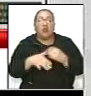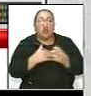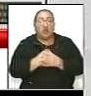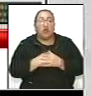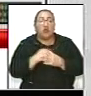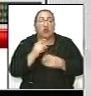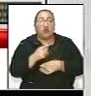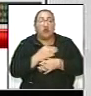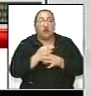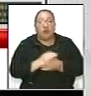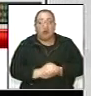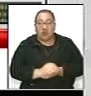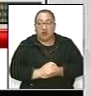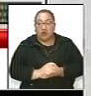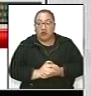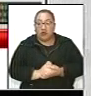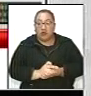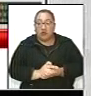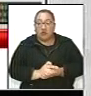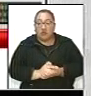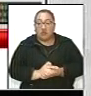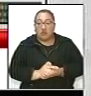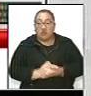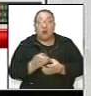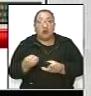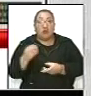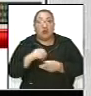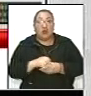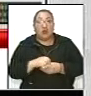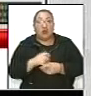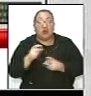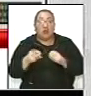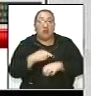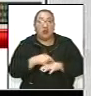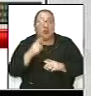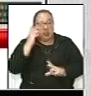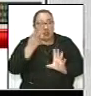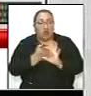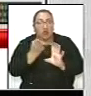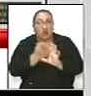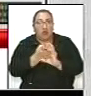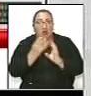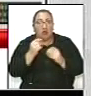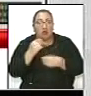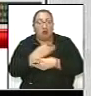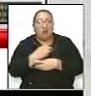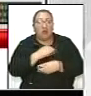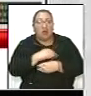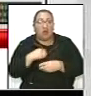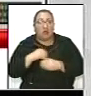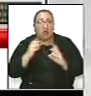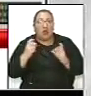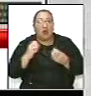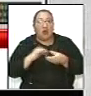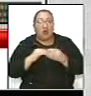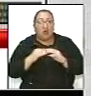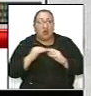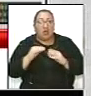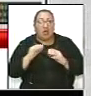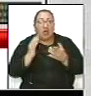sus modalidades, incorporando al profesional de psicología como integrante de la comunidad